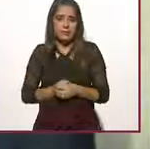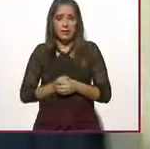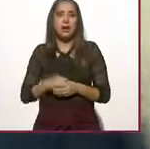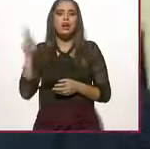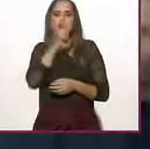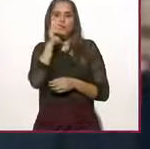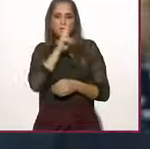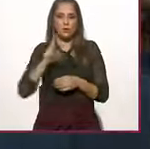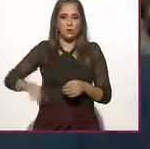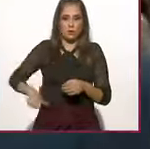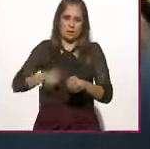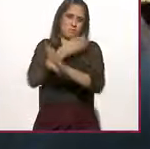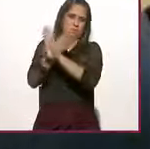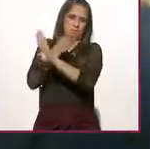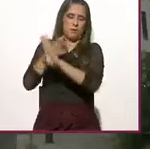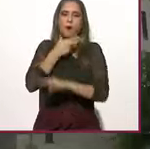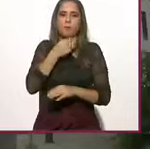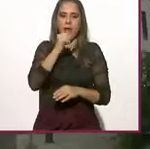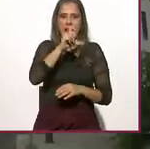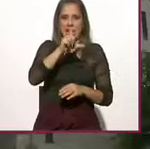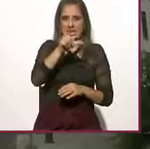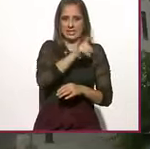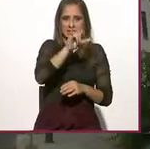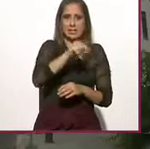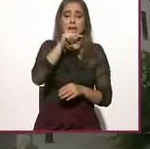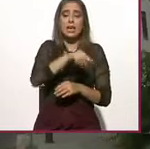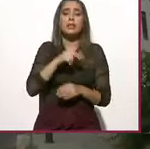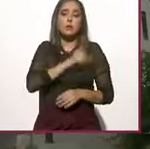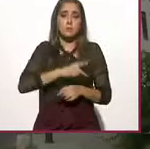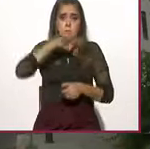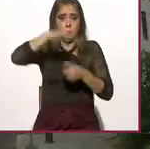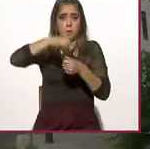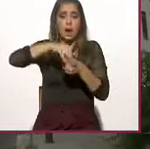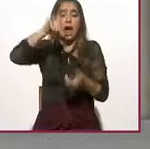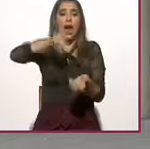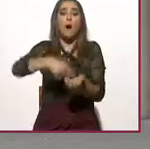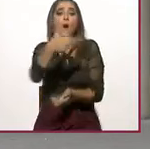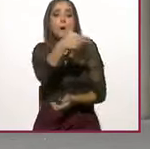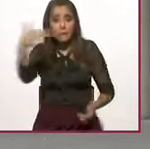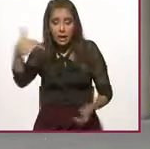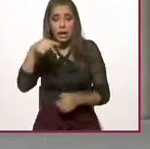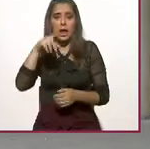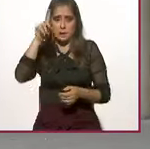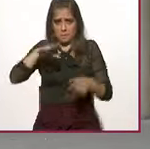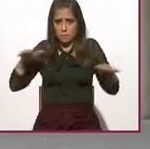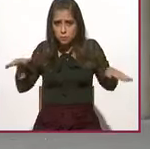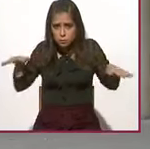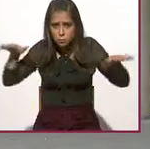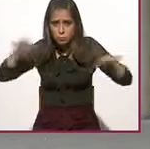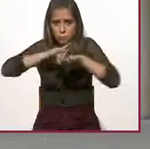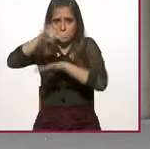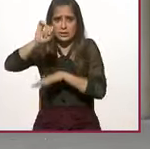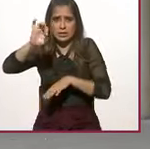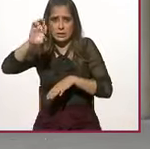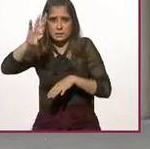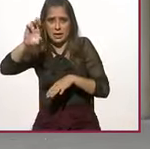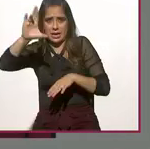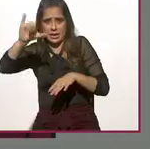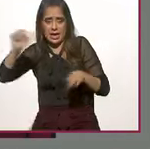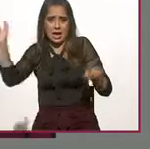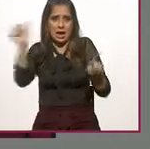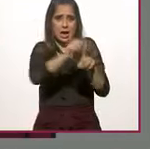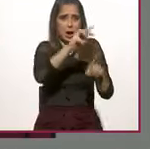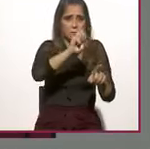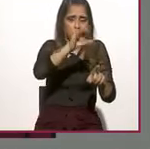ruso Alexei Navalny fue envenenado en su habitación del hotel y no durante el vuelo que realizó de Siberia a Moscú el 20 de